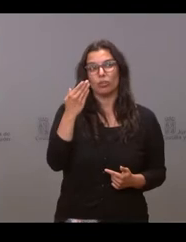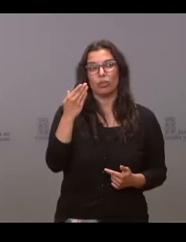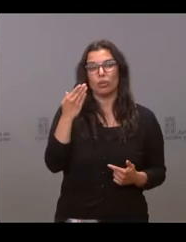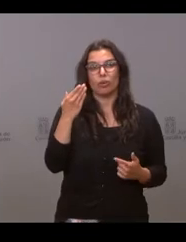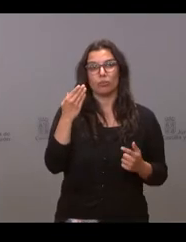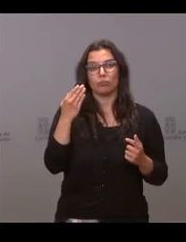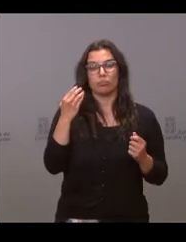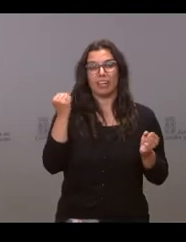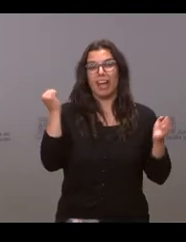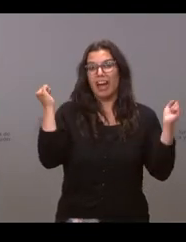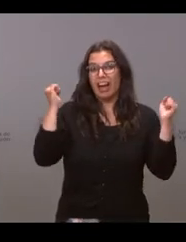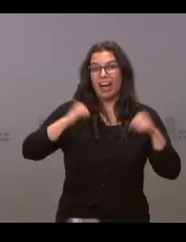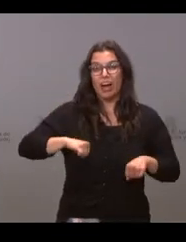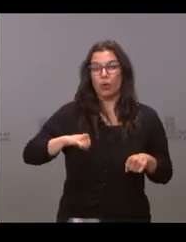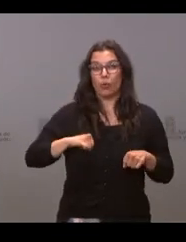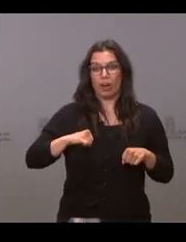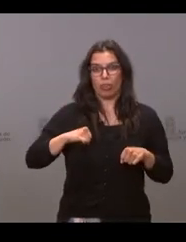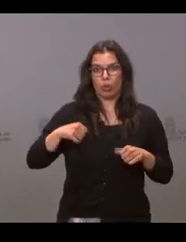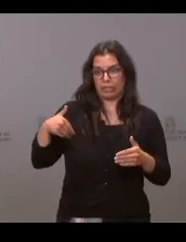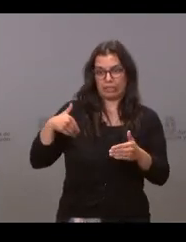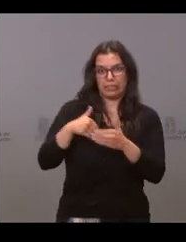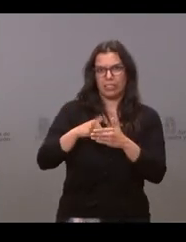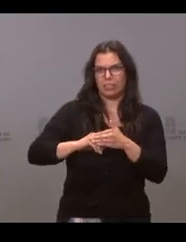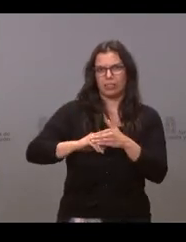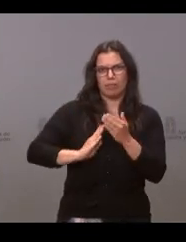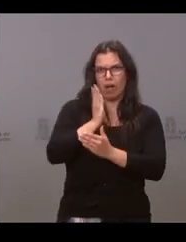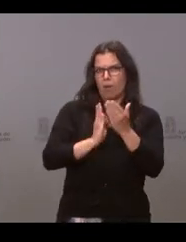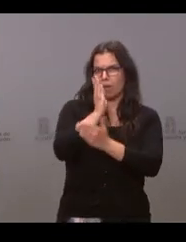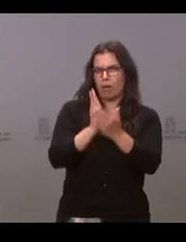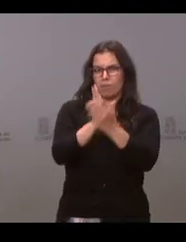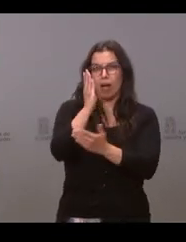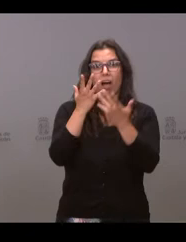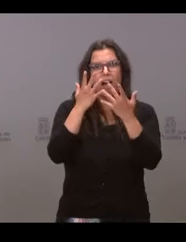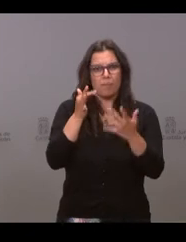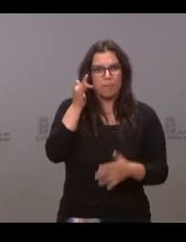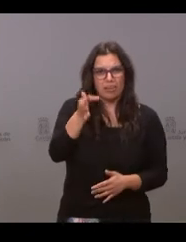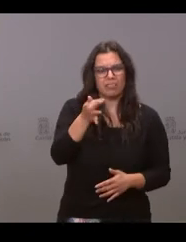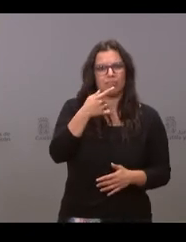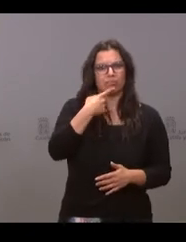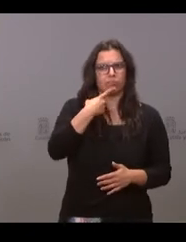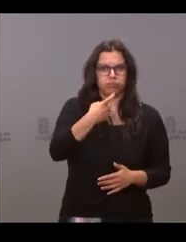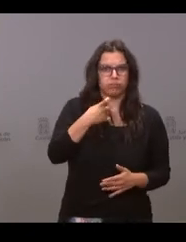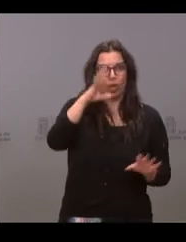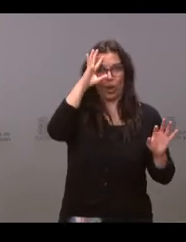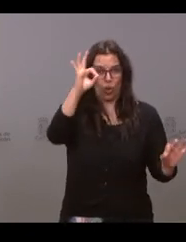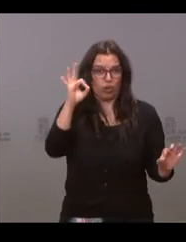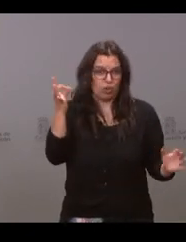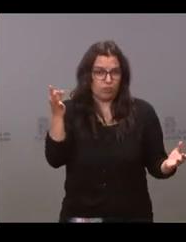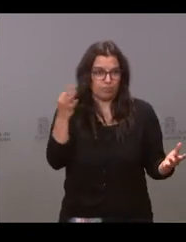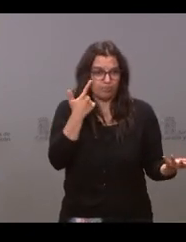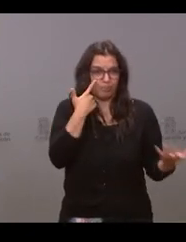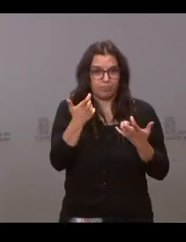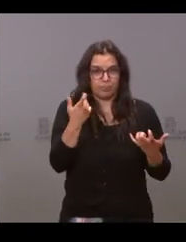firmados en tan poco tiempo además con las dificultades obvias y evidentes como la que hemos